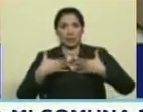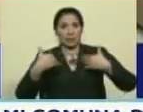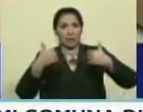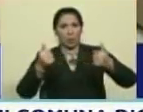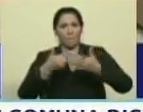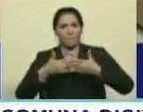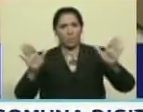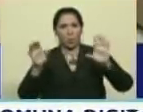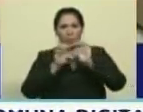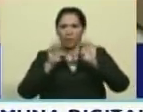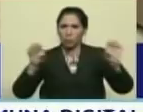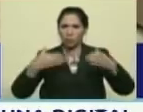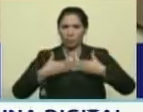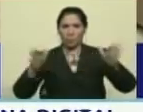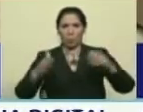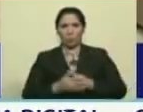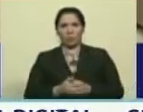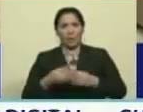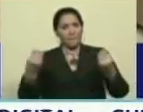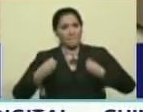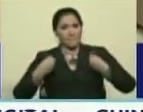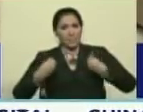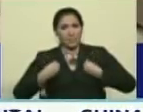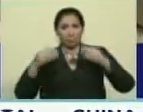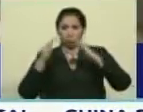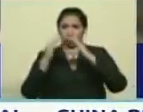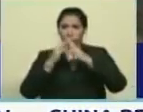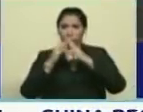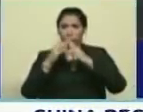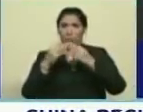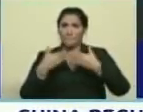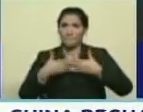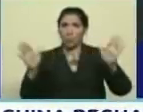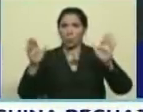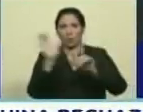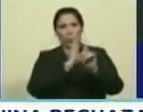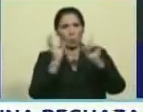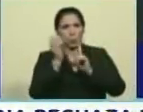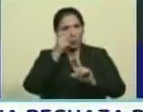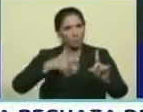pública, de educación pública, de vivienda pública, de cultura para el pueblo,